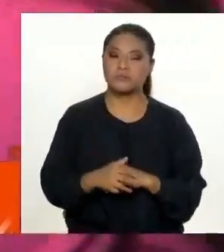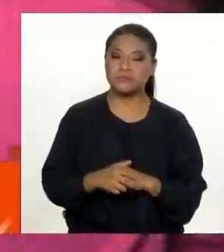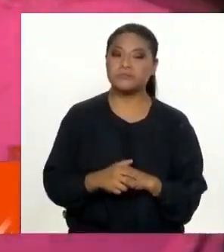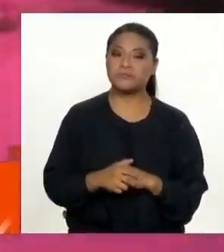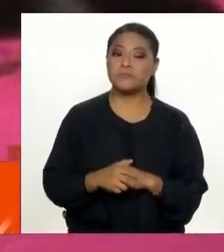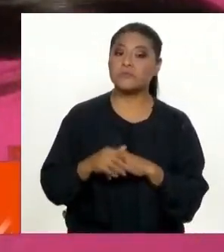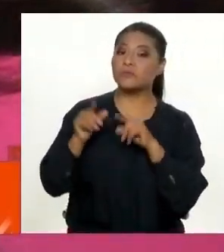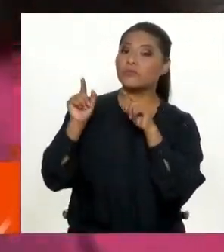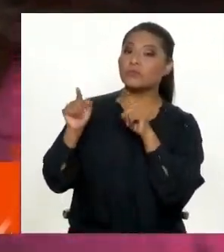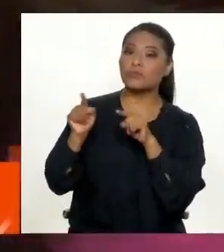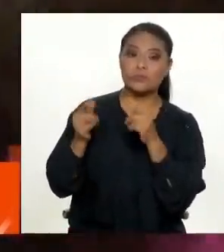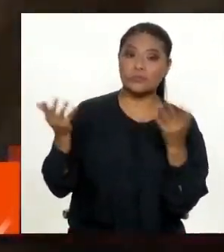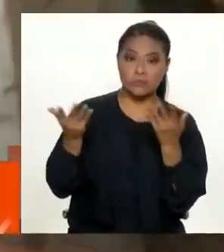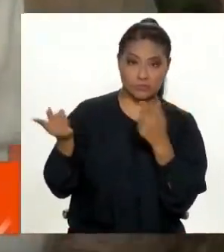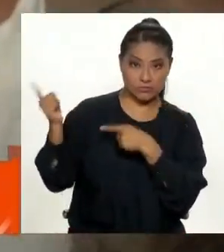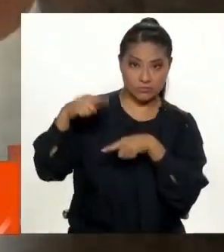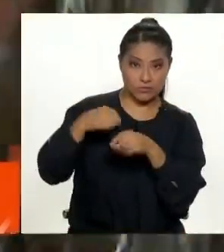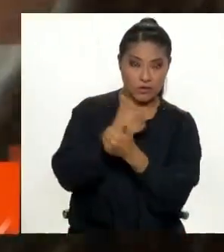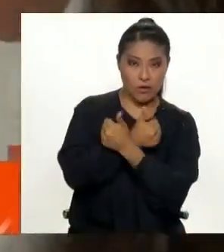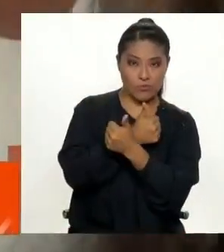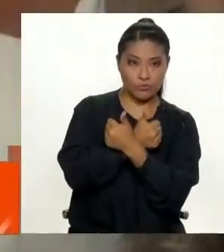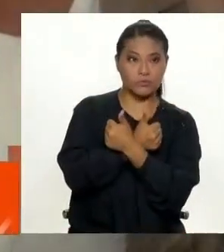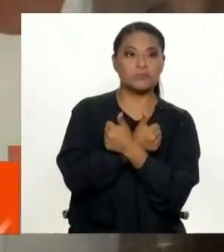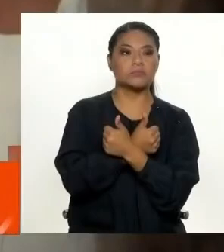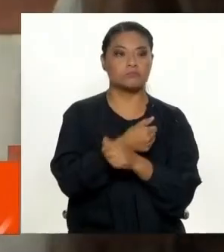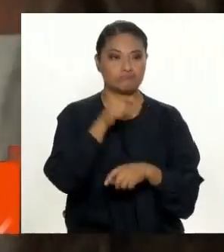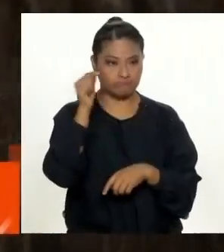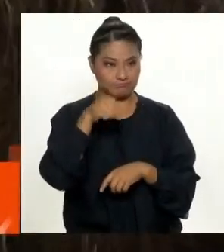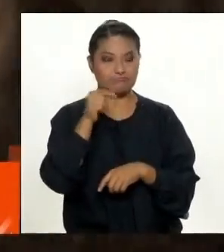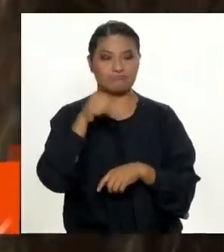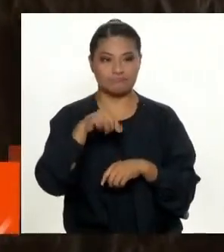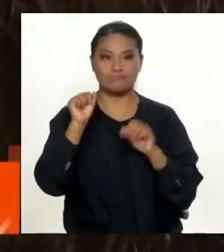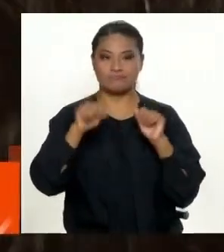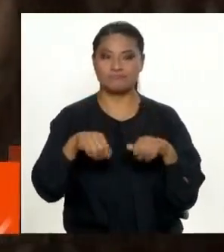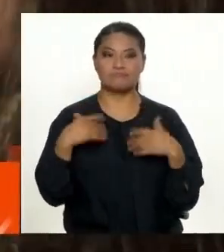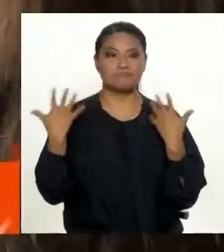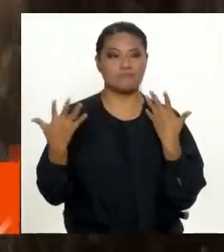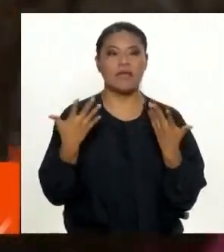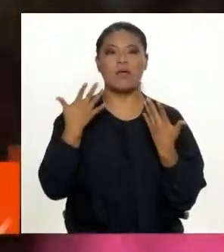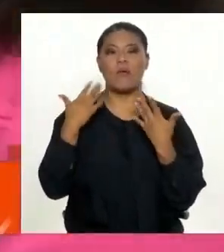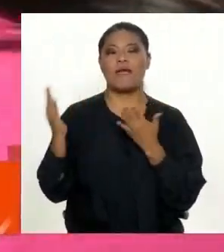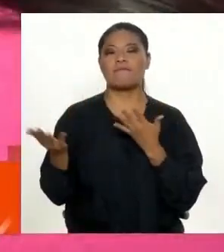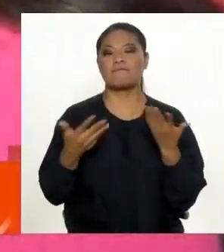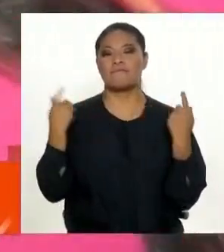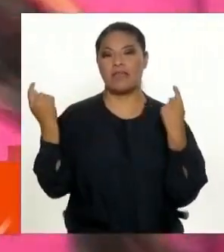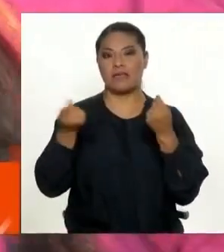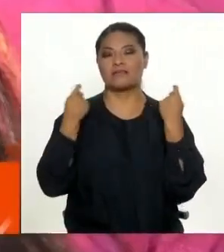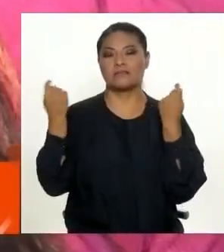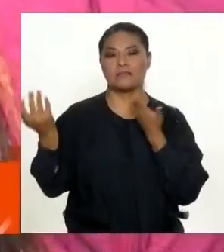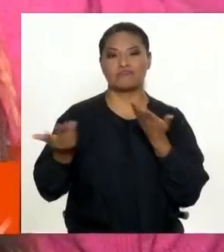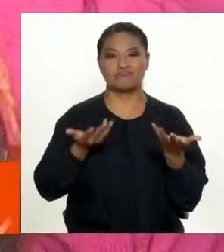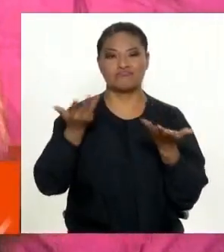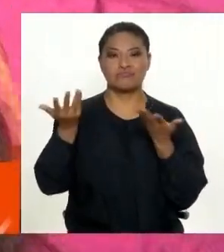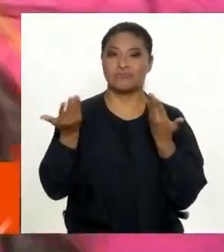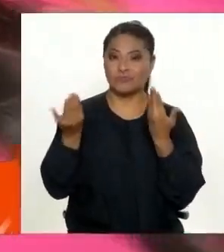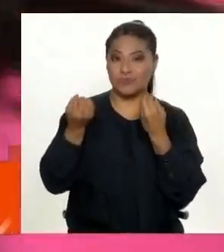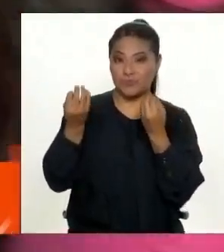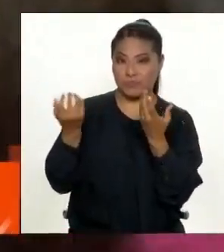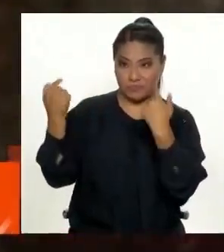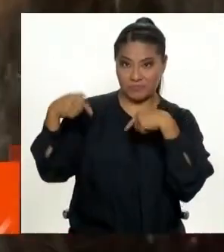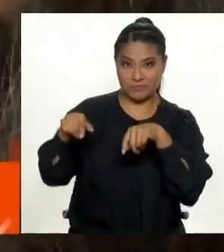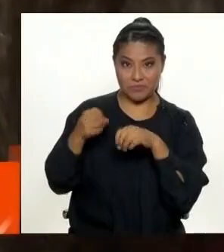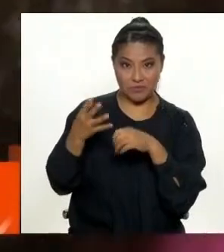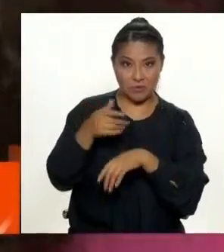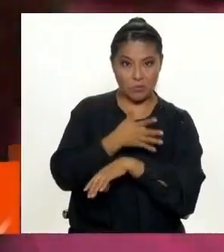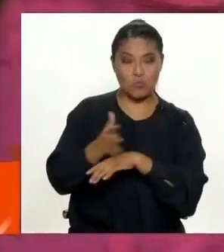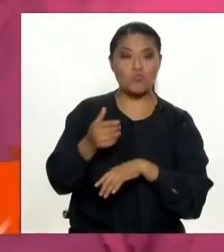Señor, usted también viene de Ayacucho. De Ayacucho venimos a pasar la fiesta de San Juan. ¿Y qué tal la fiesta de San Juan hasta el momento?